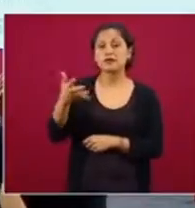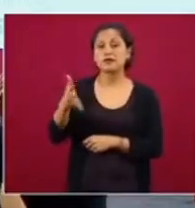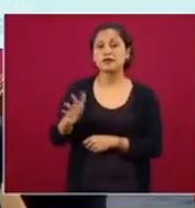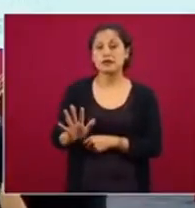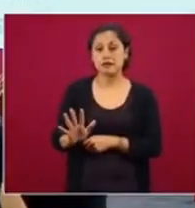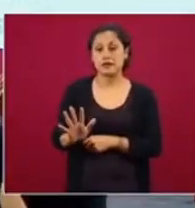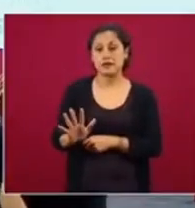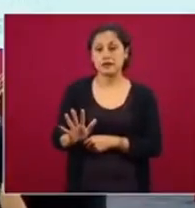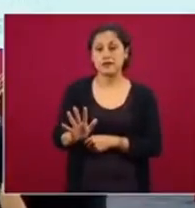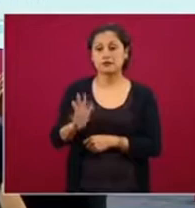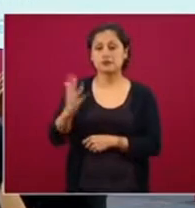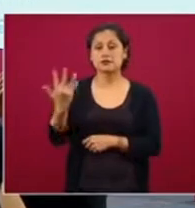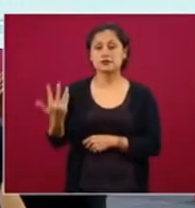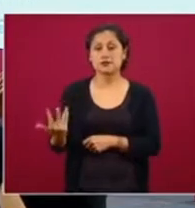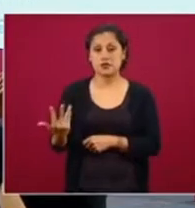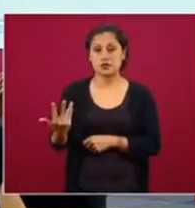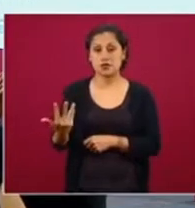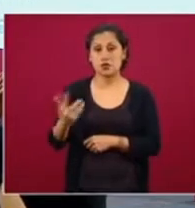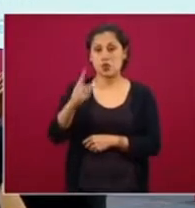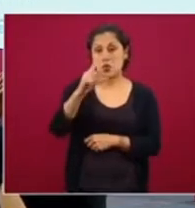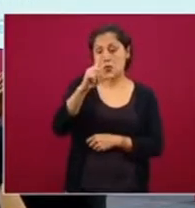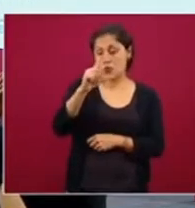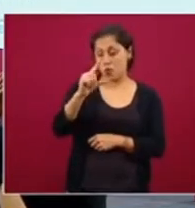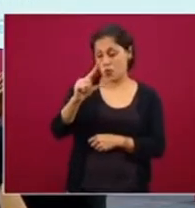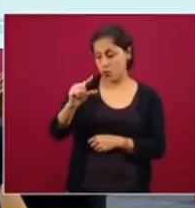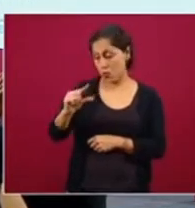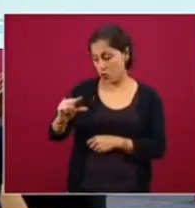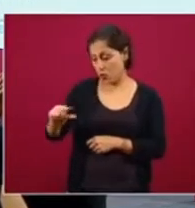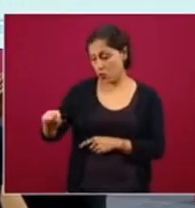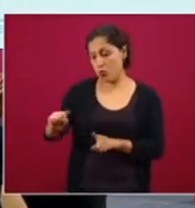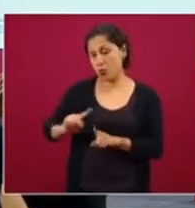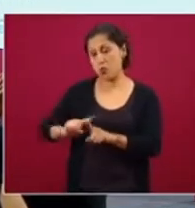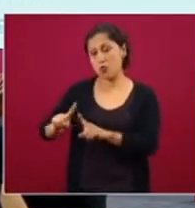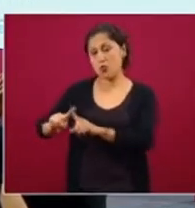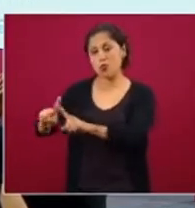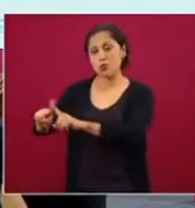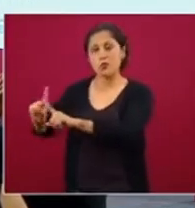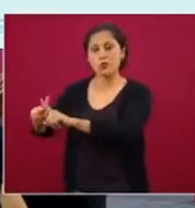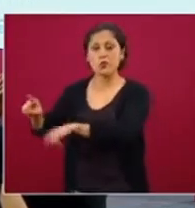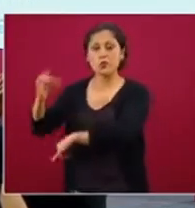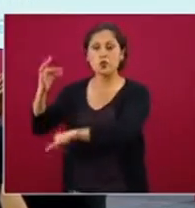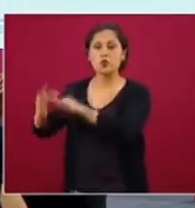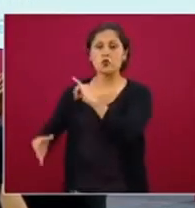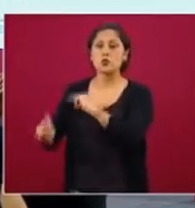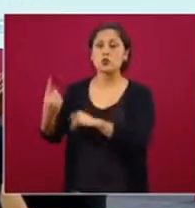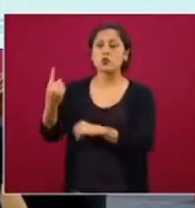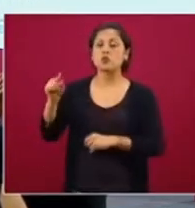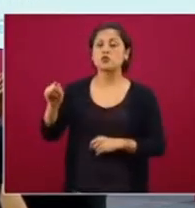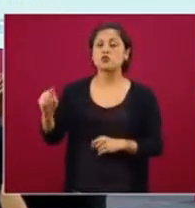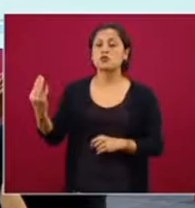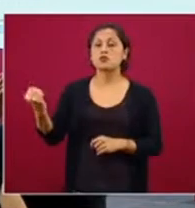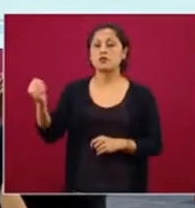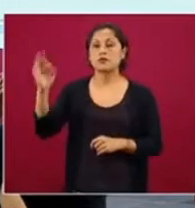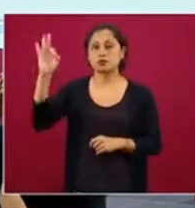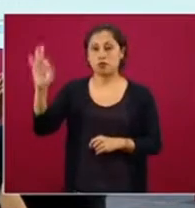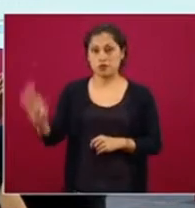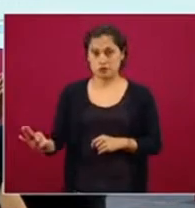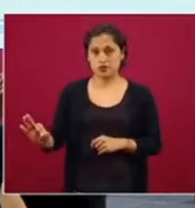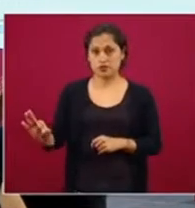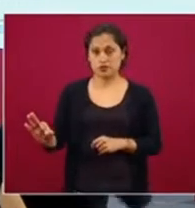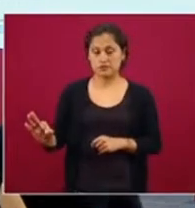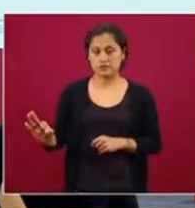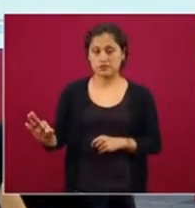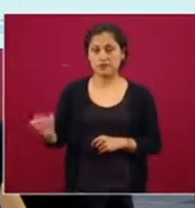aquí en promedio ha sido 5, etcétera, etcétera, etcétera, y aquí tenemos 1.9%. Es la